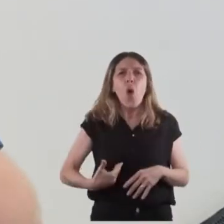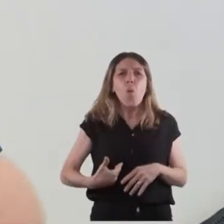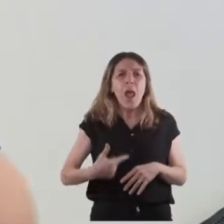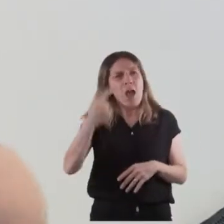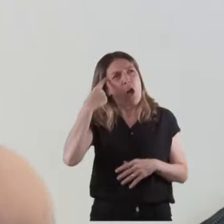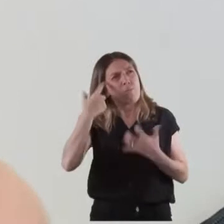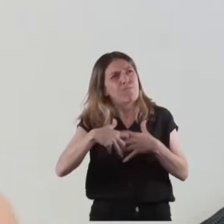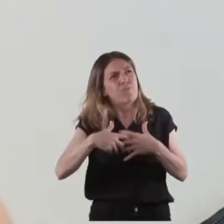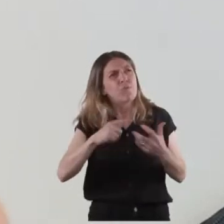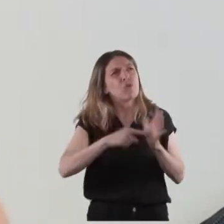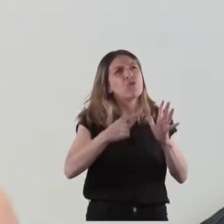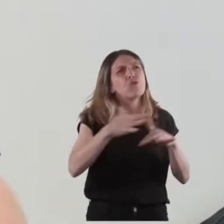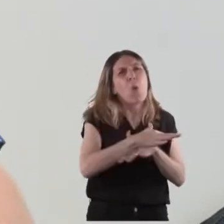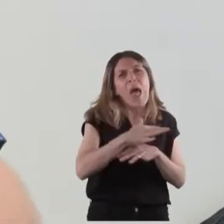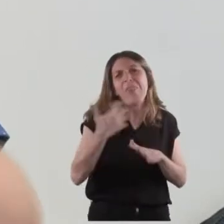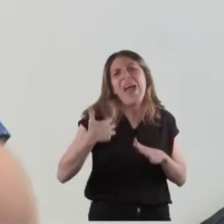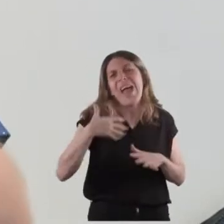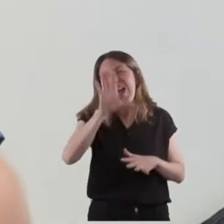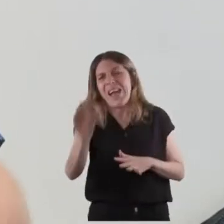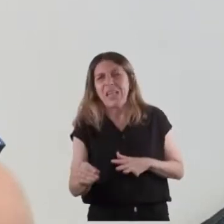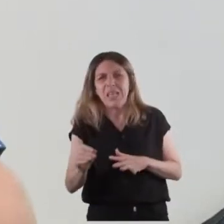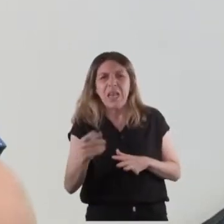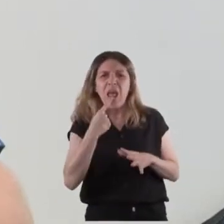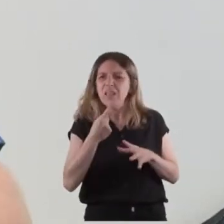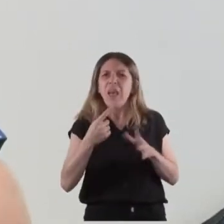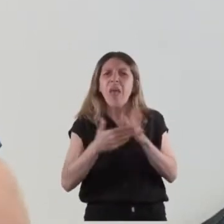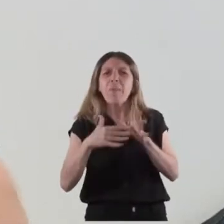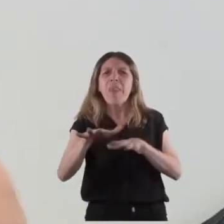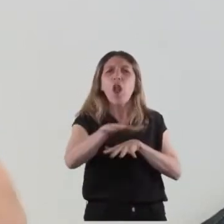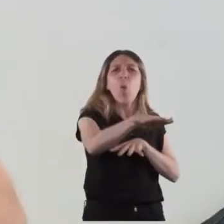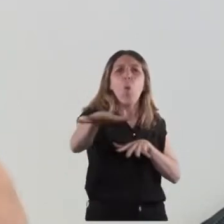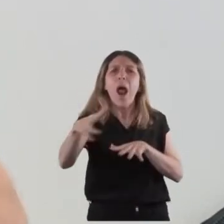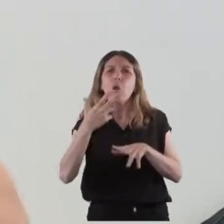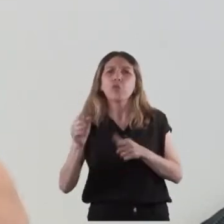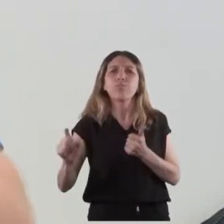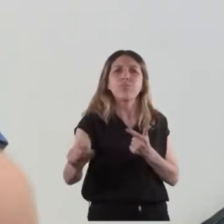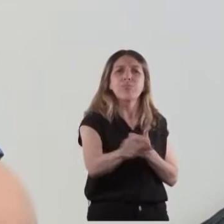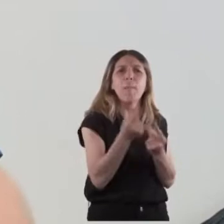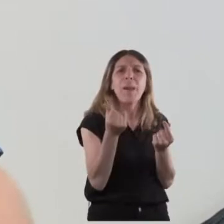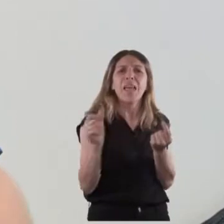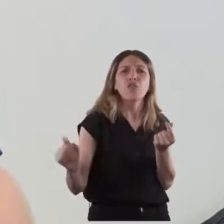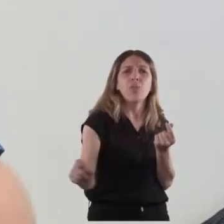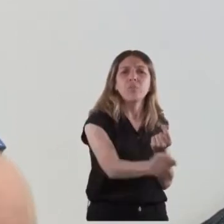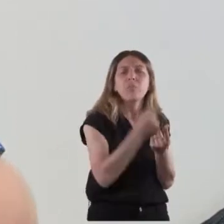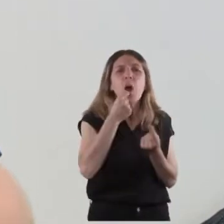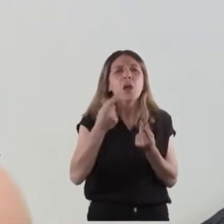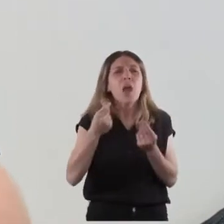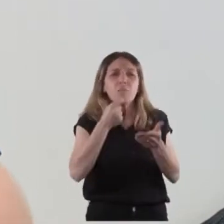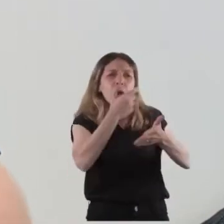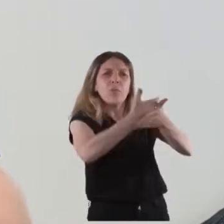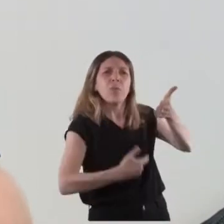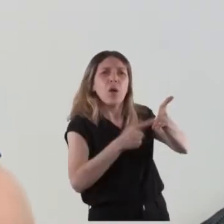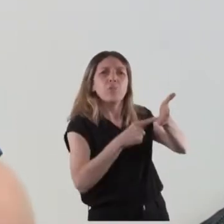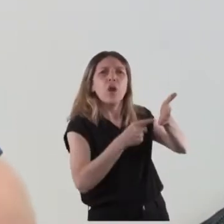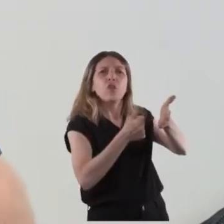hablo de la ciudad o del ama en general y no por el grado de consumo es decir porque se va a quitar el subsidio a alguien que tiene un buen ambiente